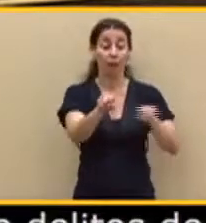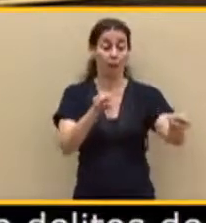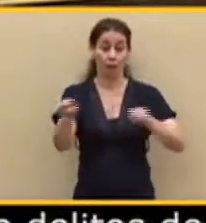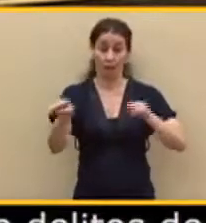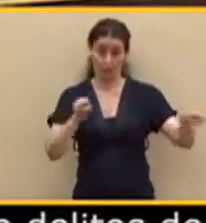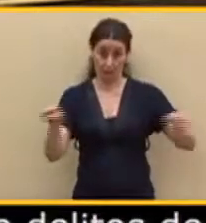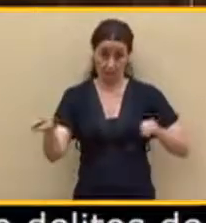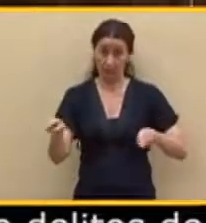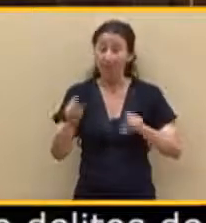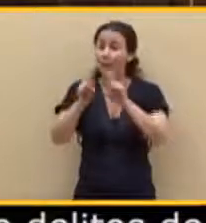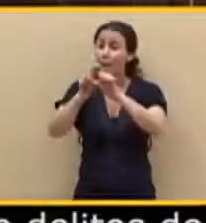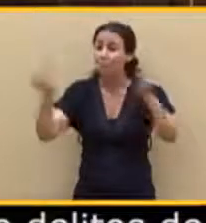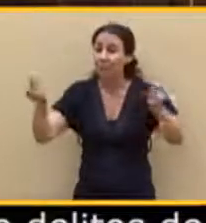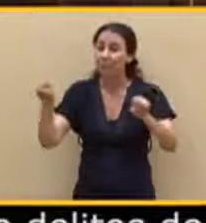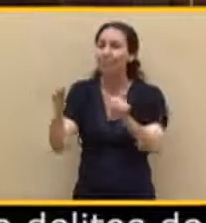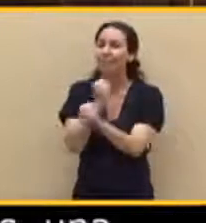han trabajado